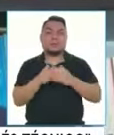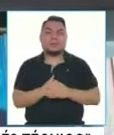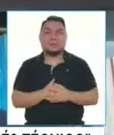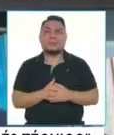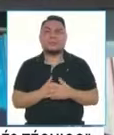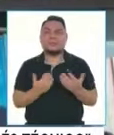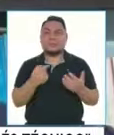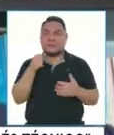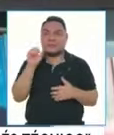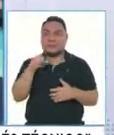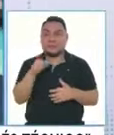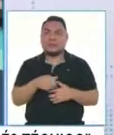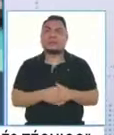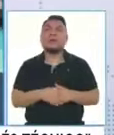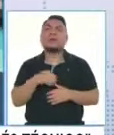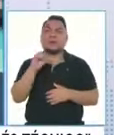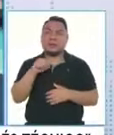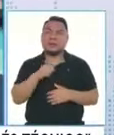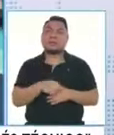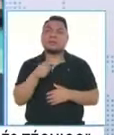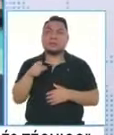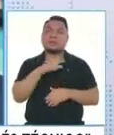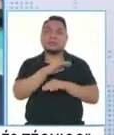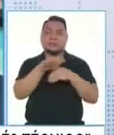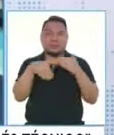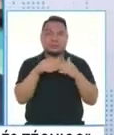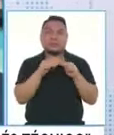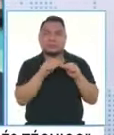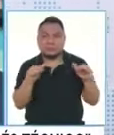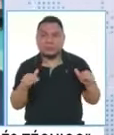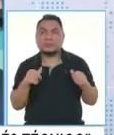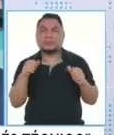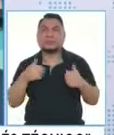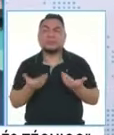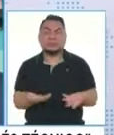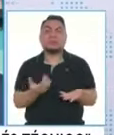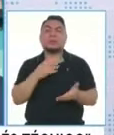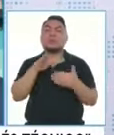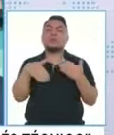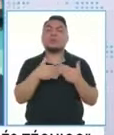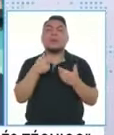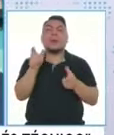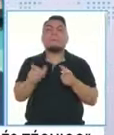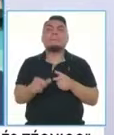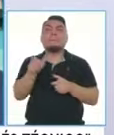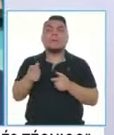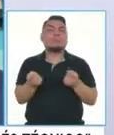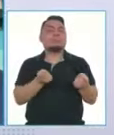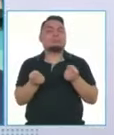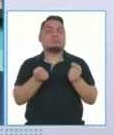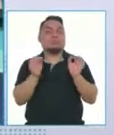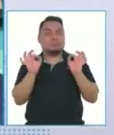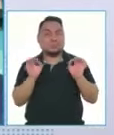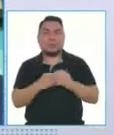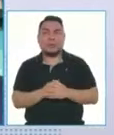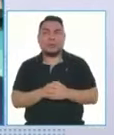quién es, me refiero? Así es, doctor. Que haya moderados, que haya gente moderada,